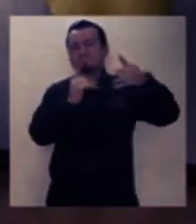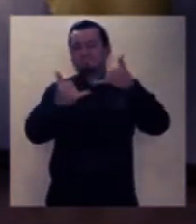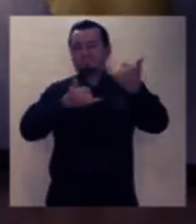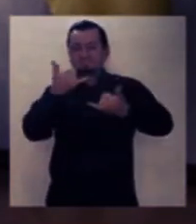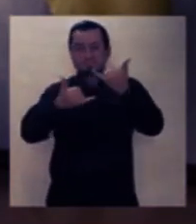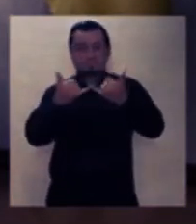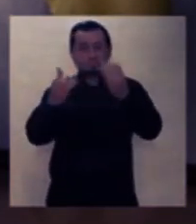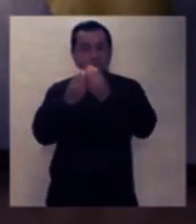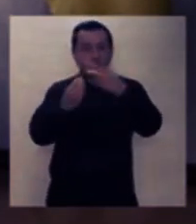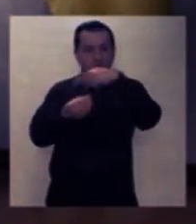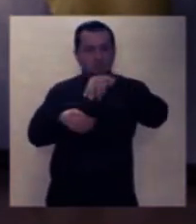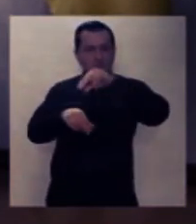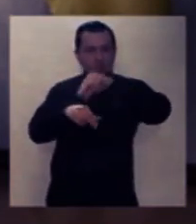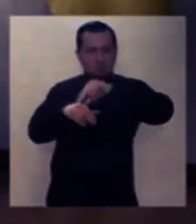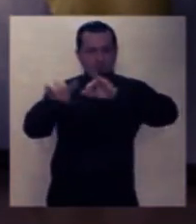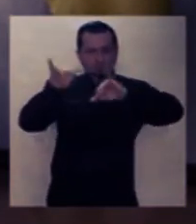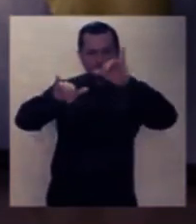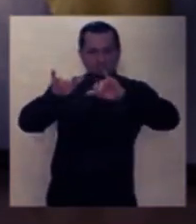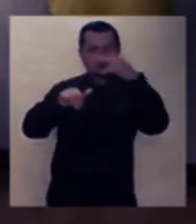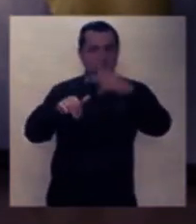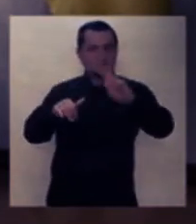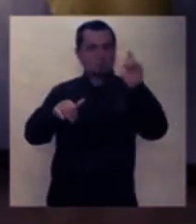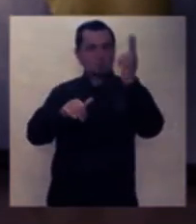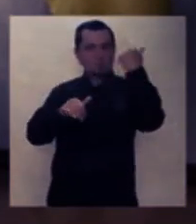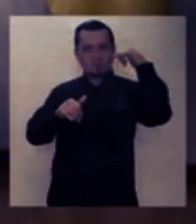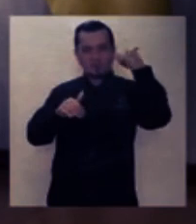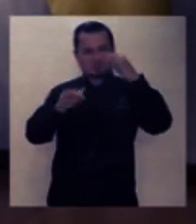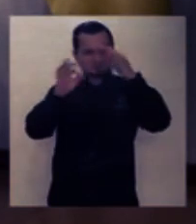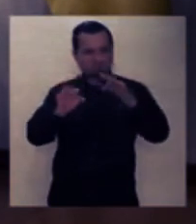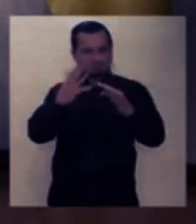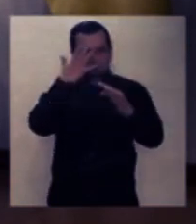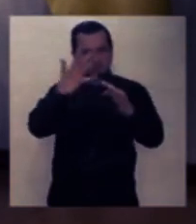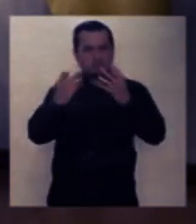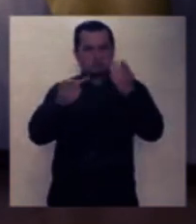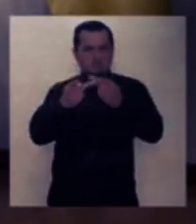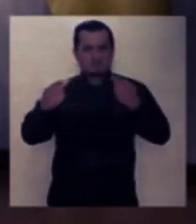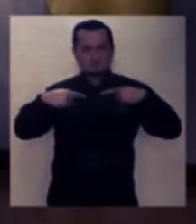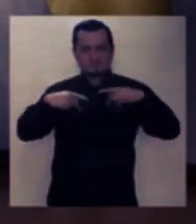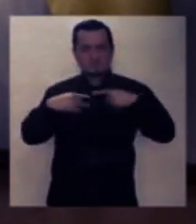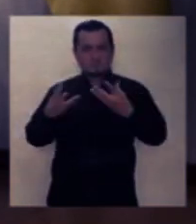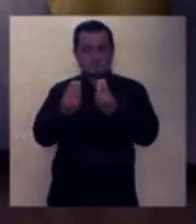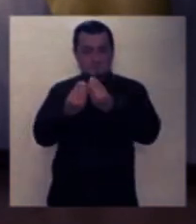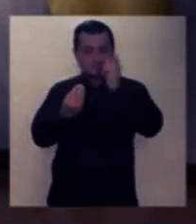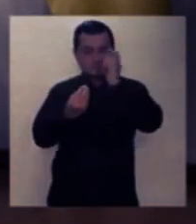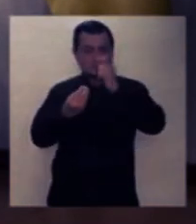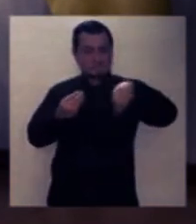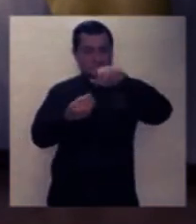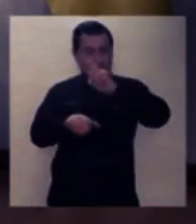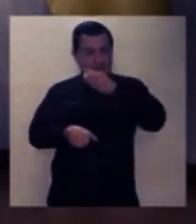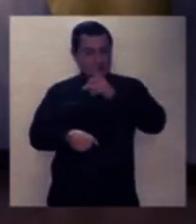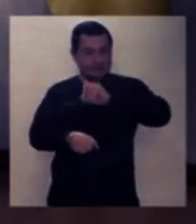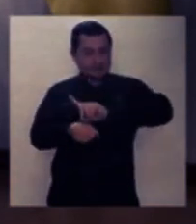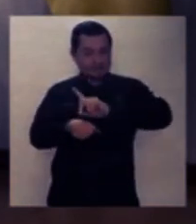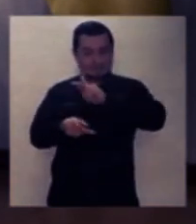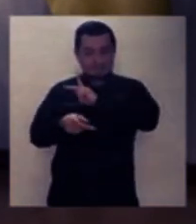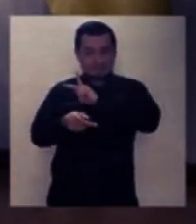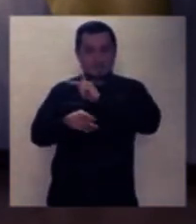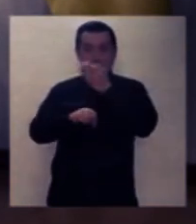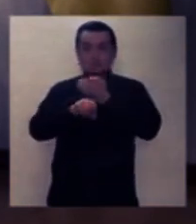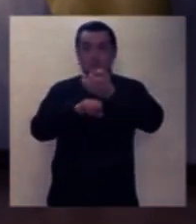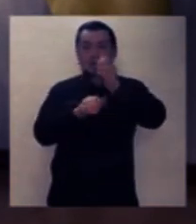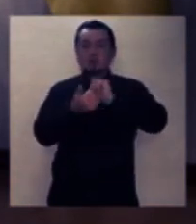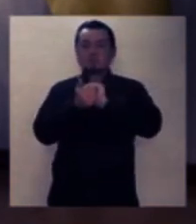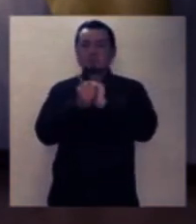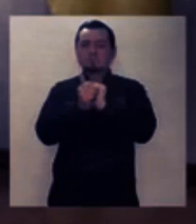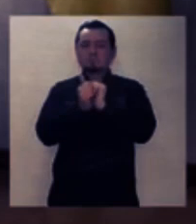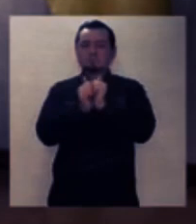las recomendaciones que nos dio la comunidad científica y académica de la Universidad de Guadalajara. A partir de ese día, nuestro